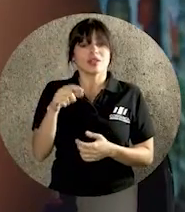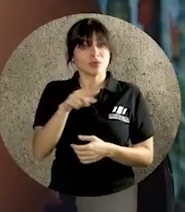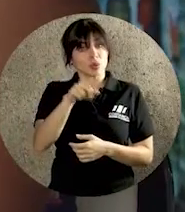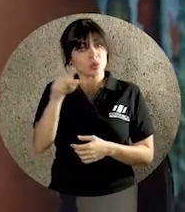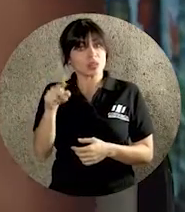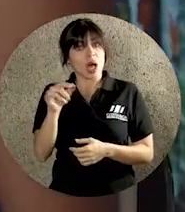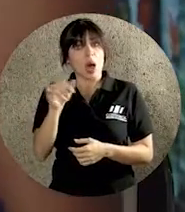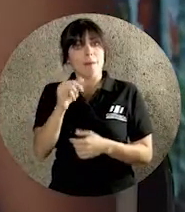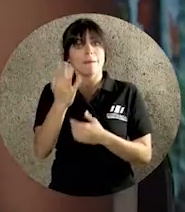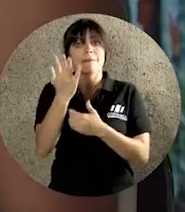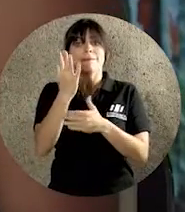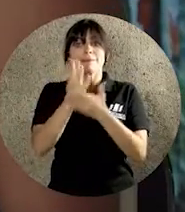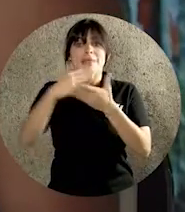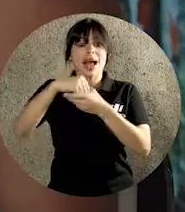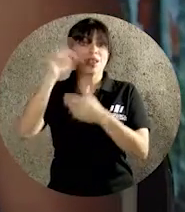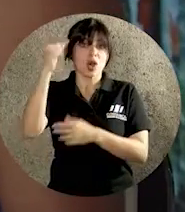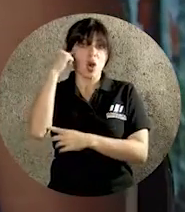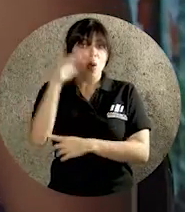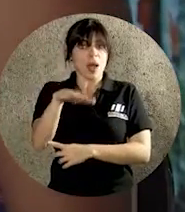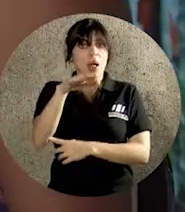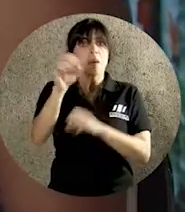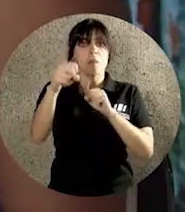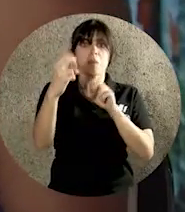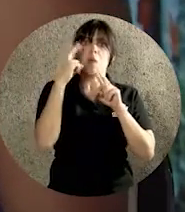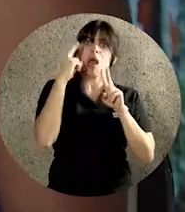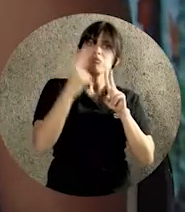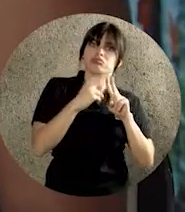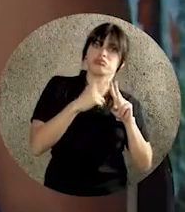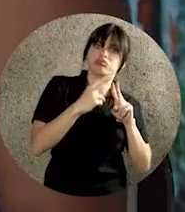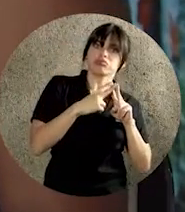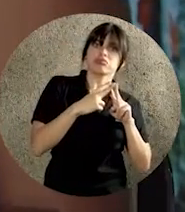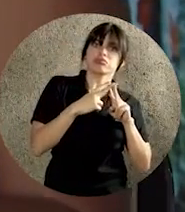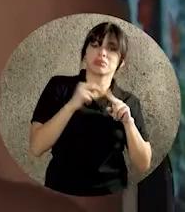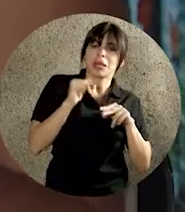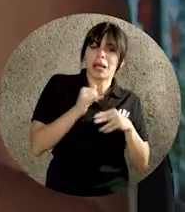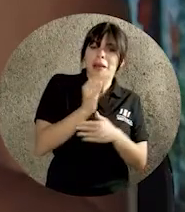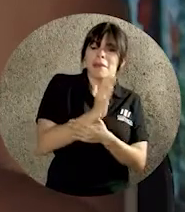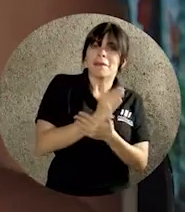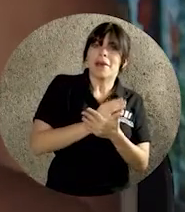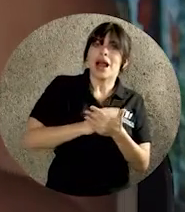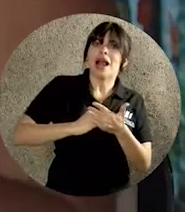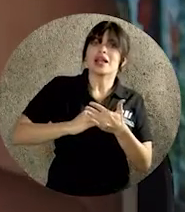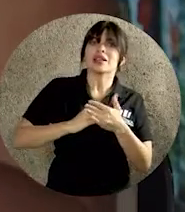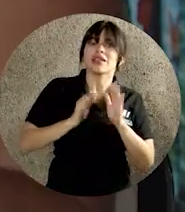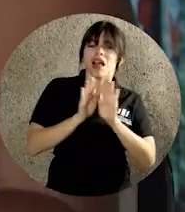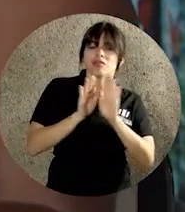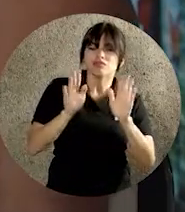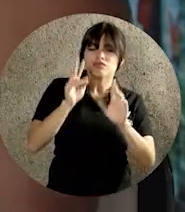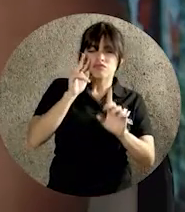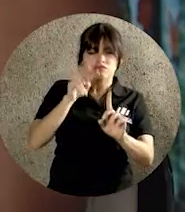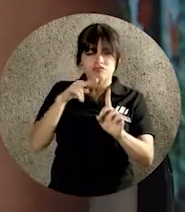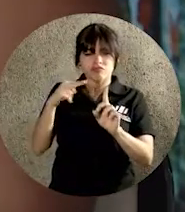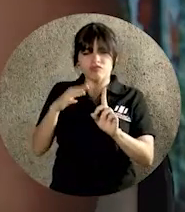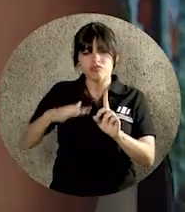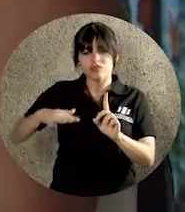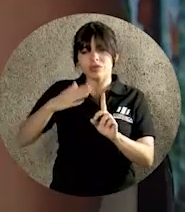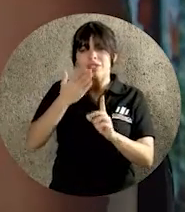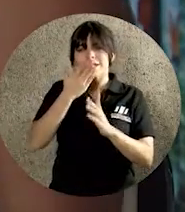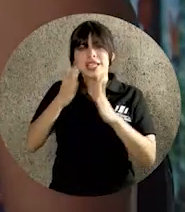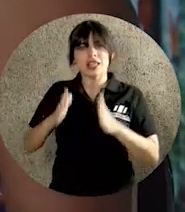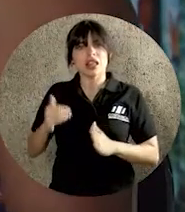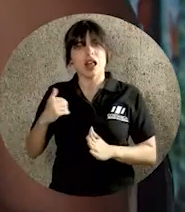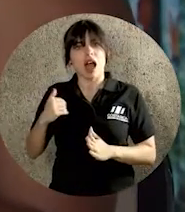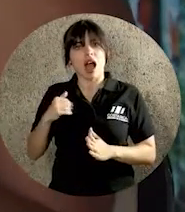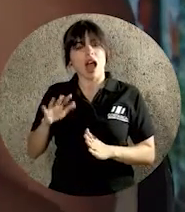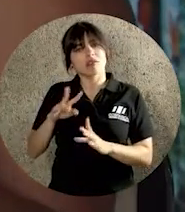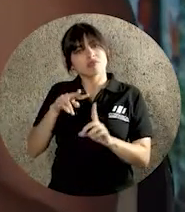ustedes como parte de gobierno pueden conocer esa parte de la cosmovisión indígena. Creo